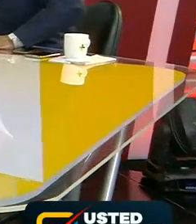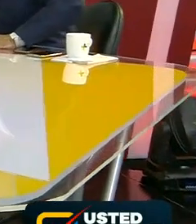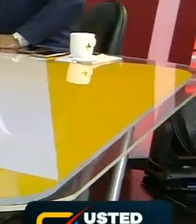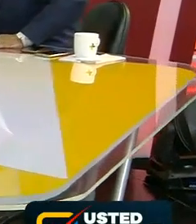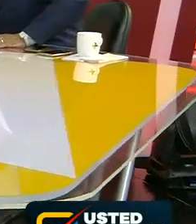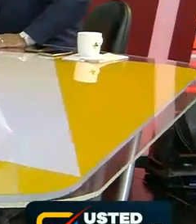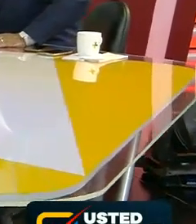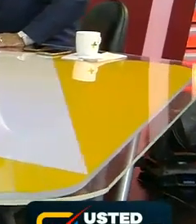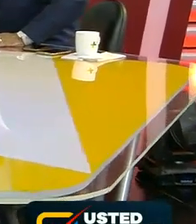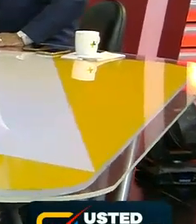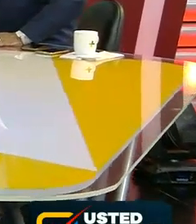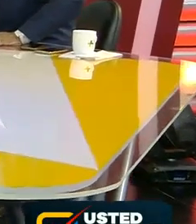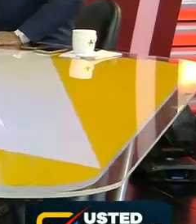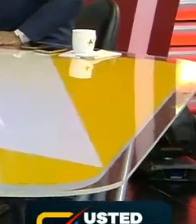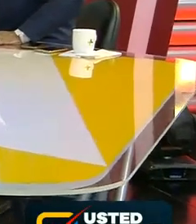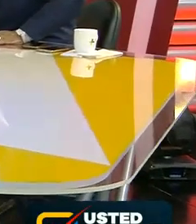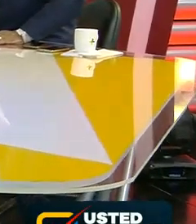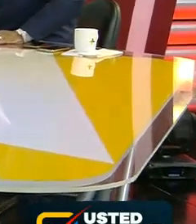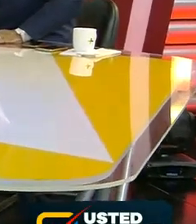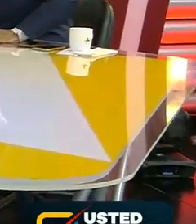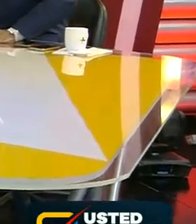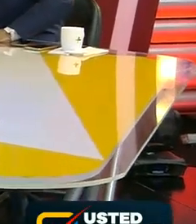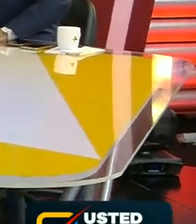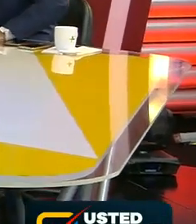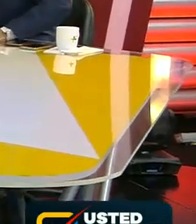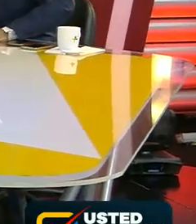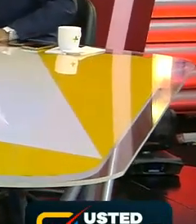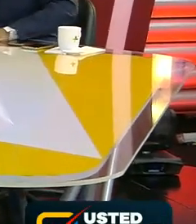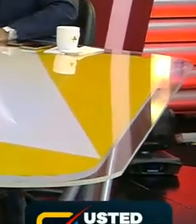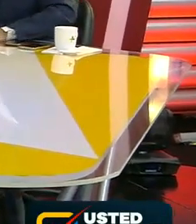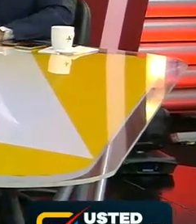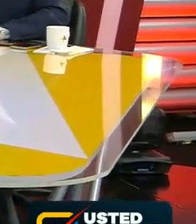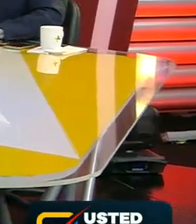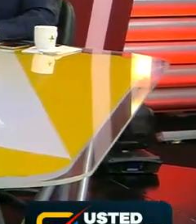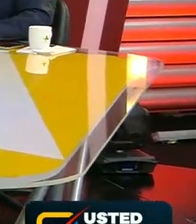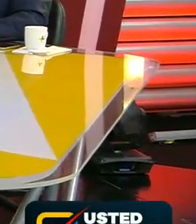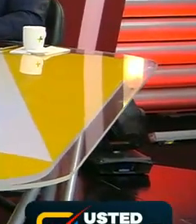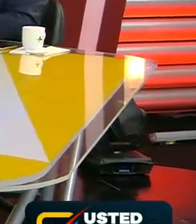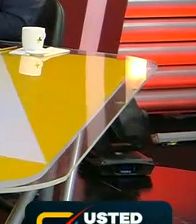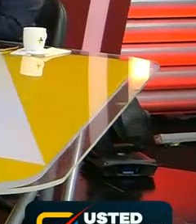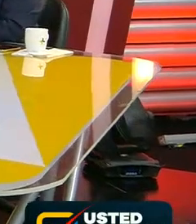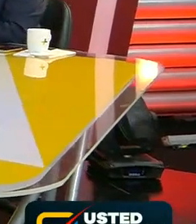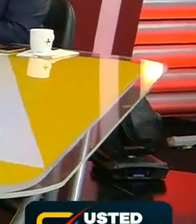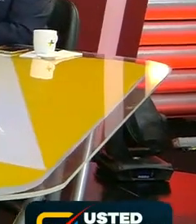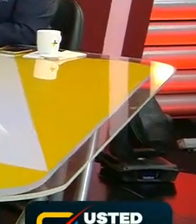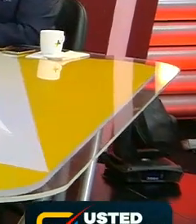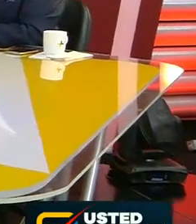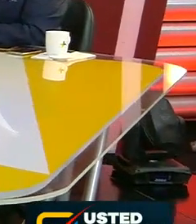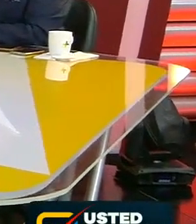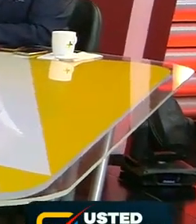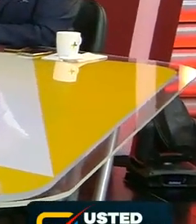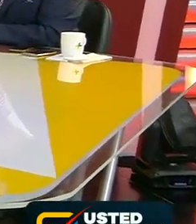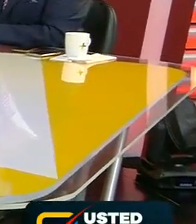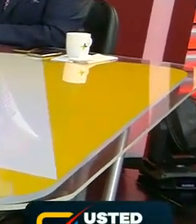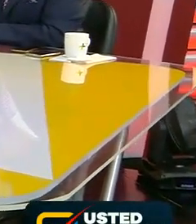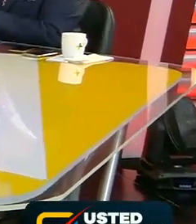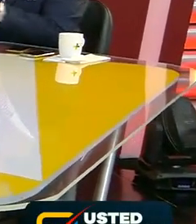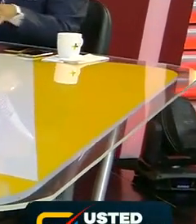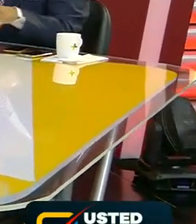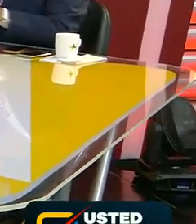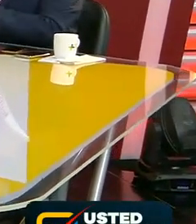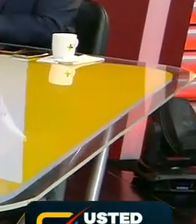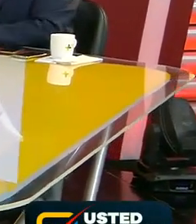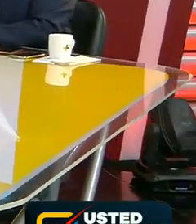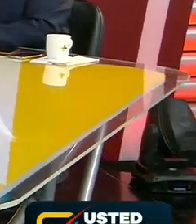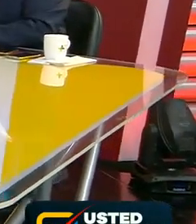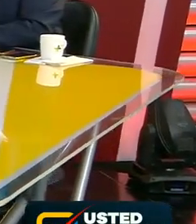Pero es que le está preocupando, ¿no? Claro, una persona que no tiene ninguna experiencia política, nombra un secretario de Estado, ya lo cambia. Ya lo